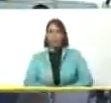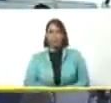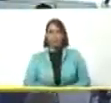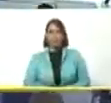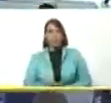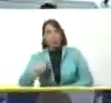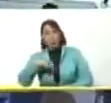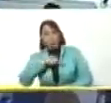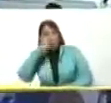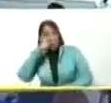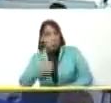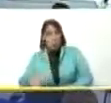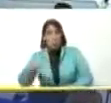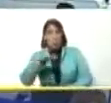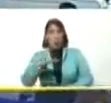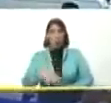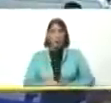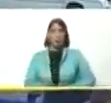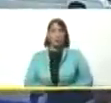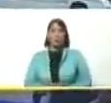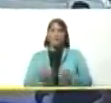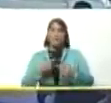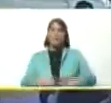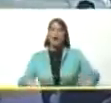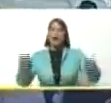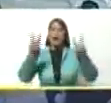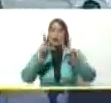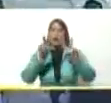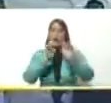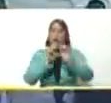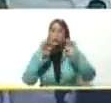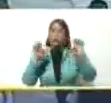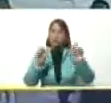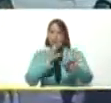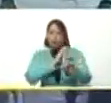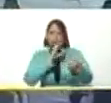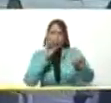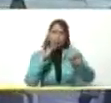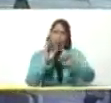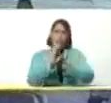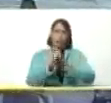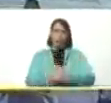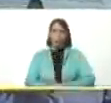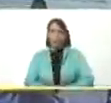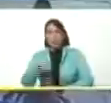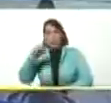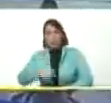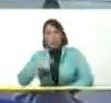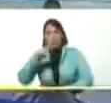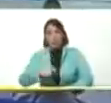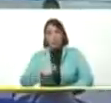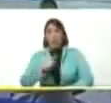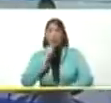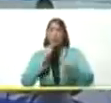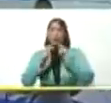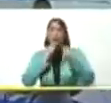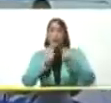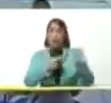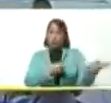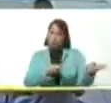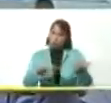en nuestro pueblo los valores, la educación, la cultura, necesarios para un turismo